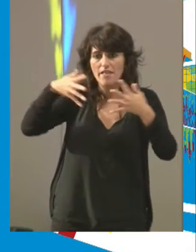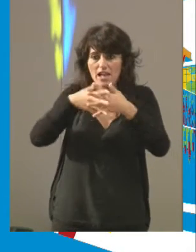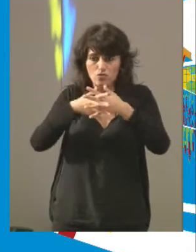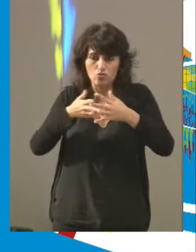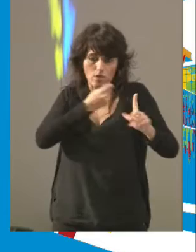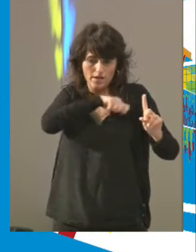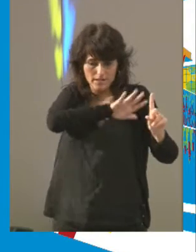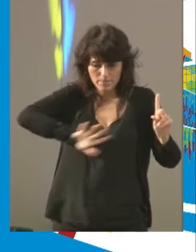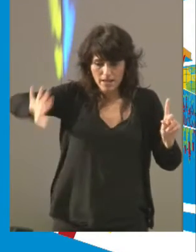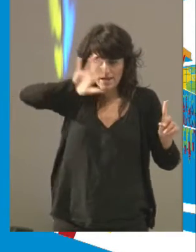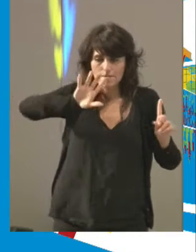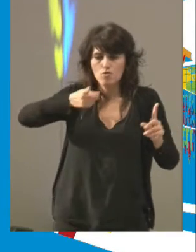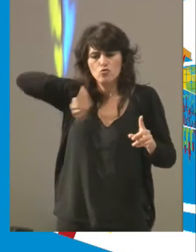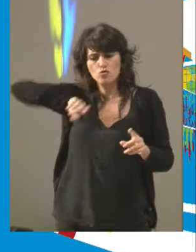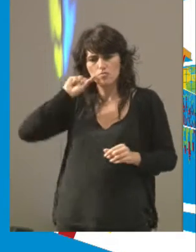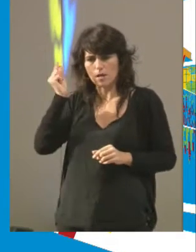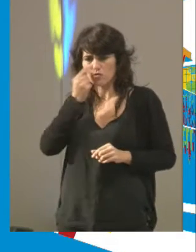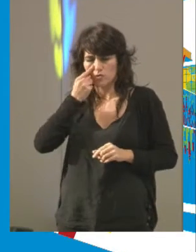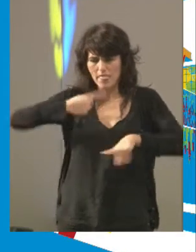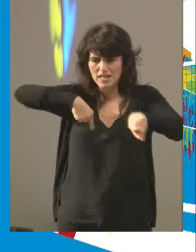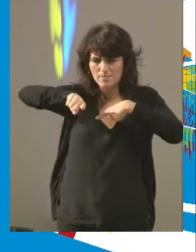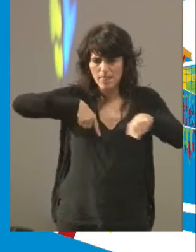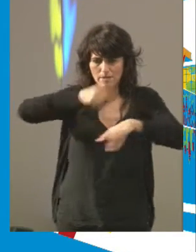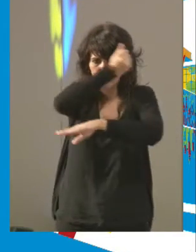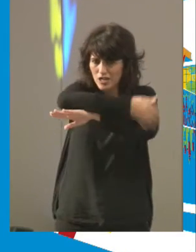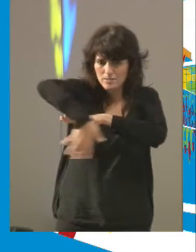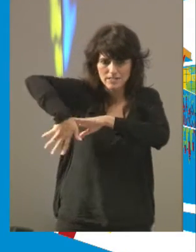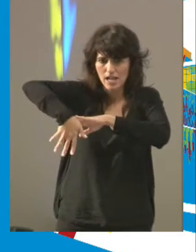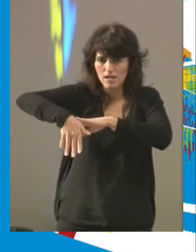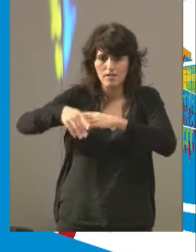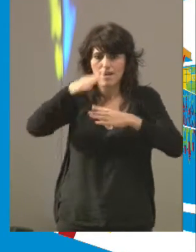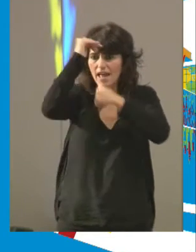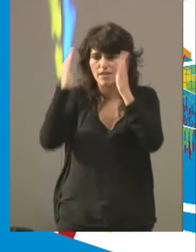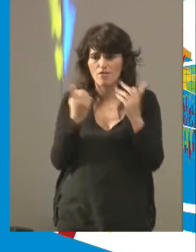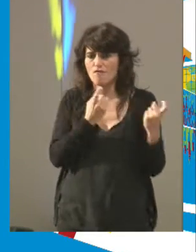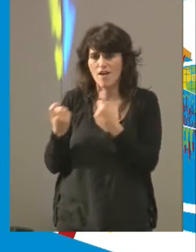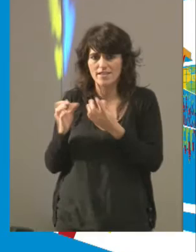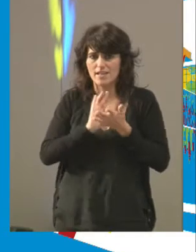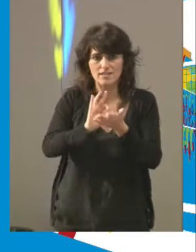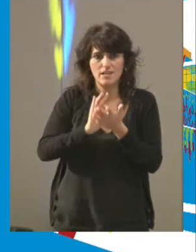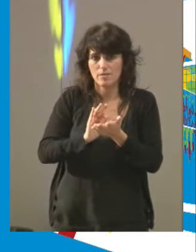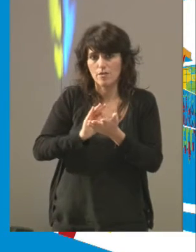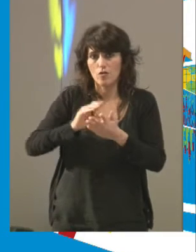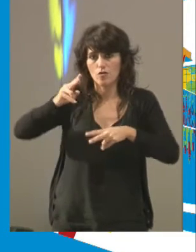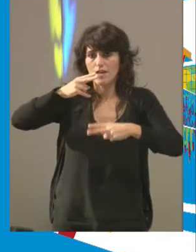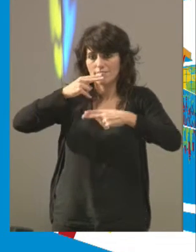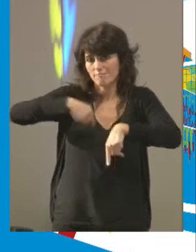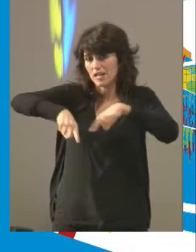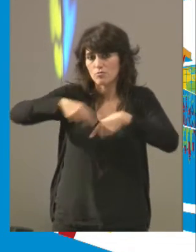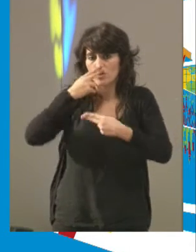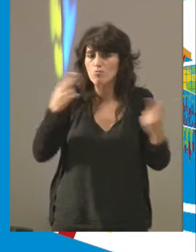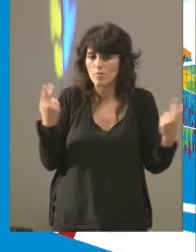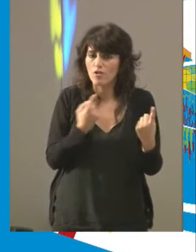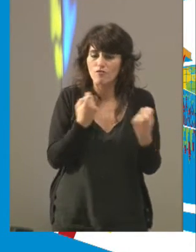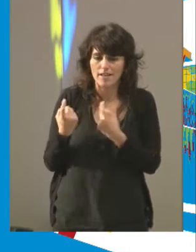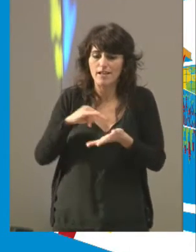español, hemos identificado grandes desplazamientos que se producen en el ámbito transversal que no están atendidos por servicios, en este caso, de transporte público. Y eso está recogido en